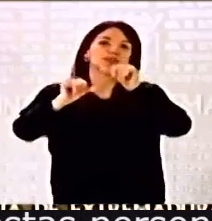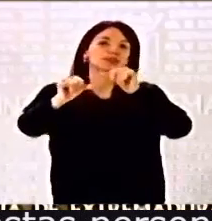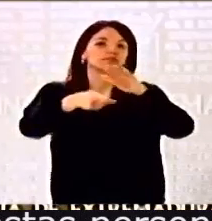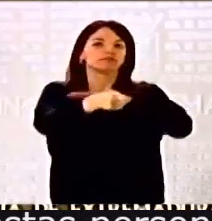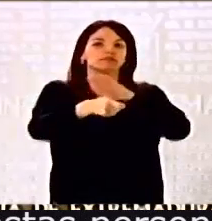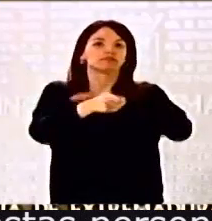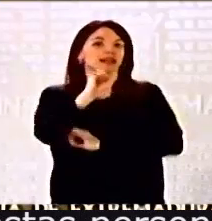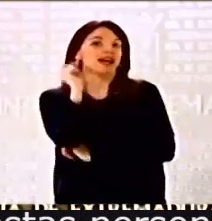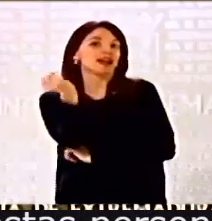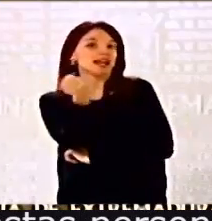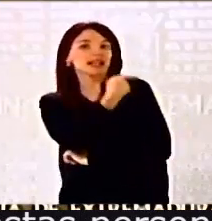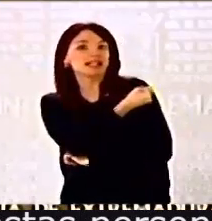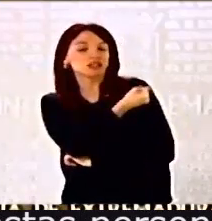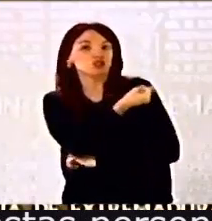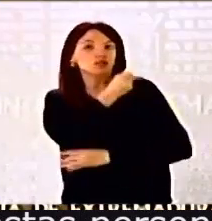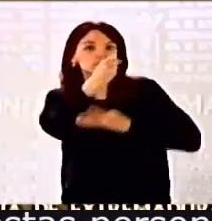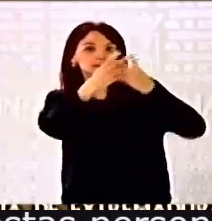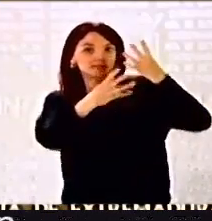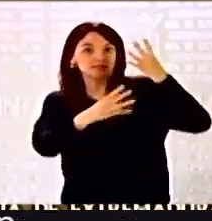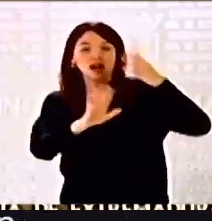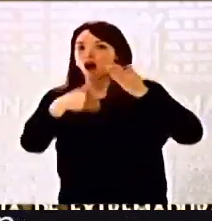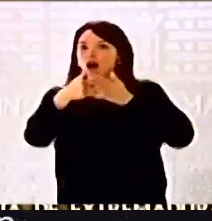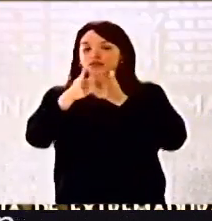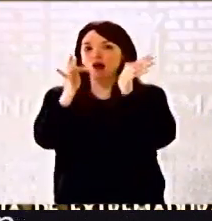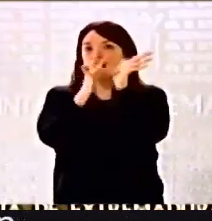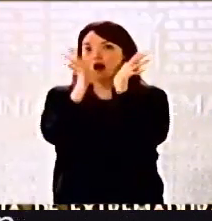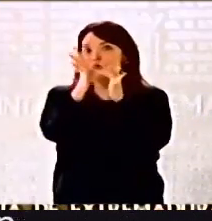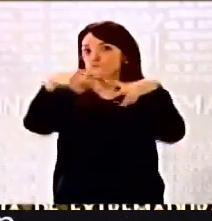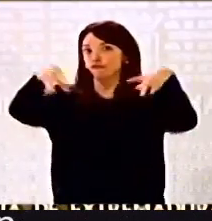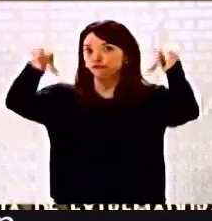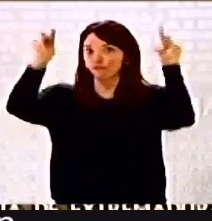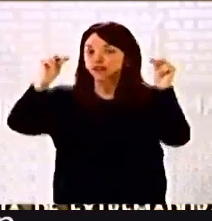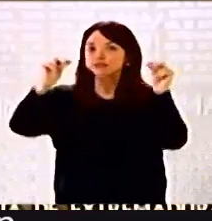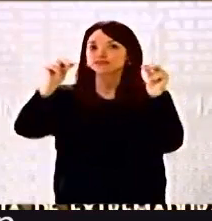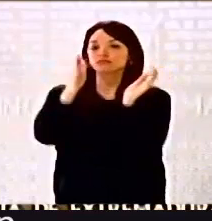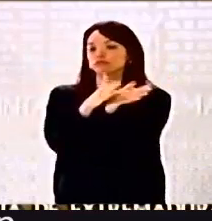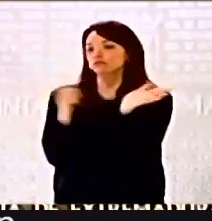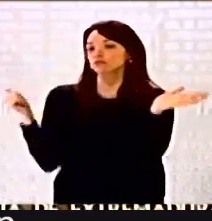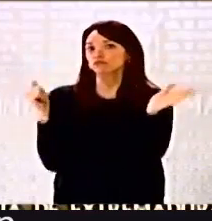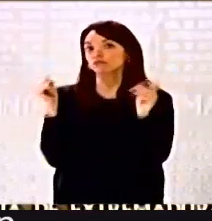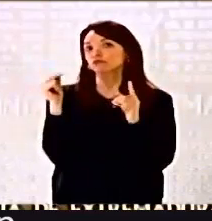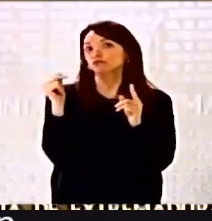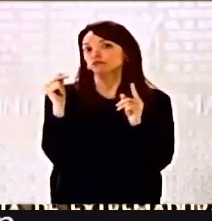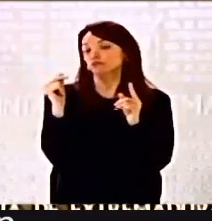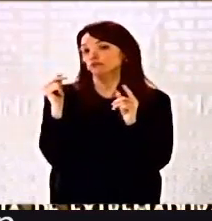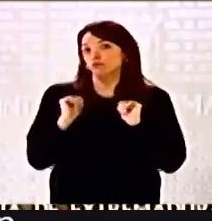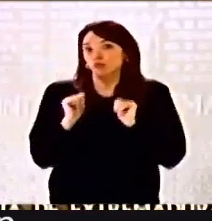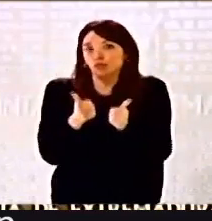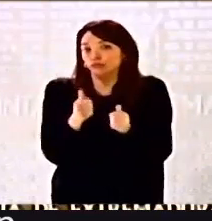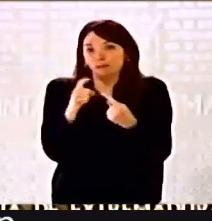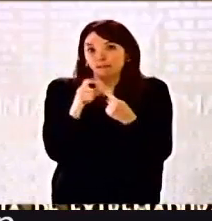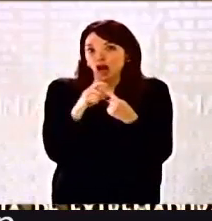vayan incorporándose de aquí hasta final de mes, pues cobrarán en el mes de mayo, en los primeros días del mes de